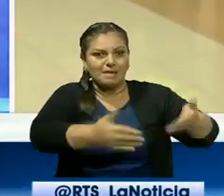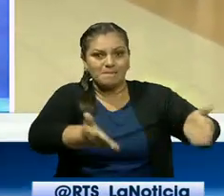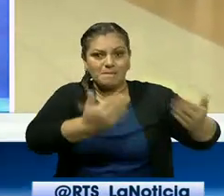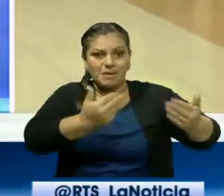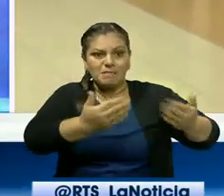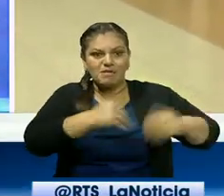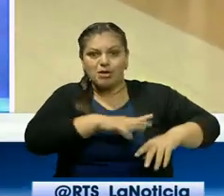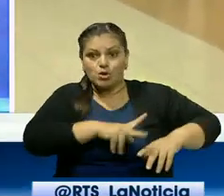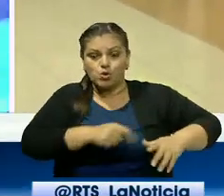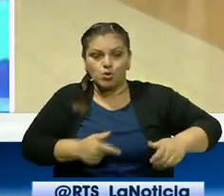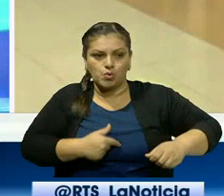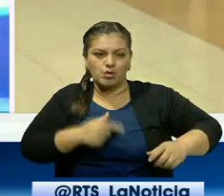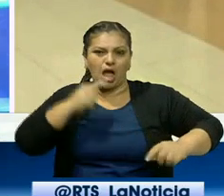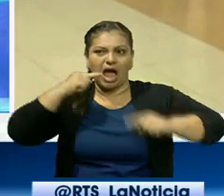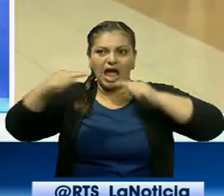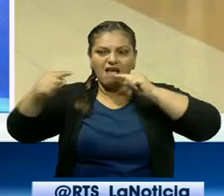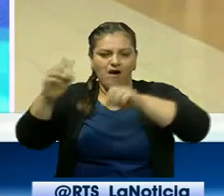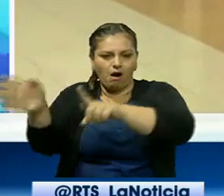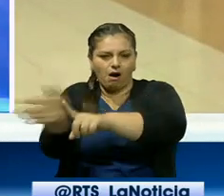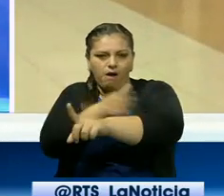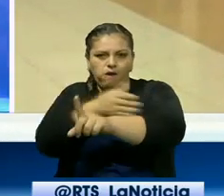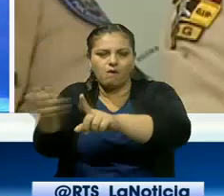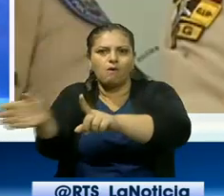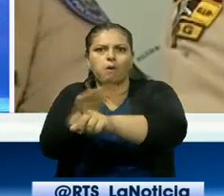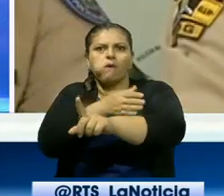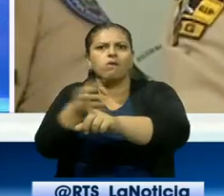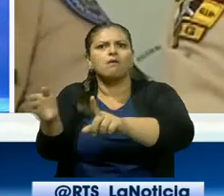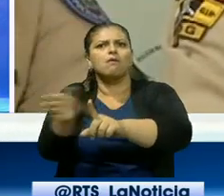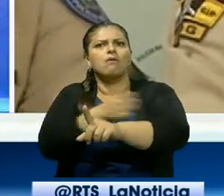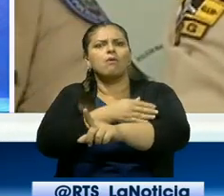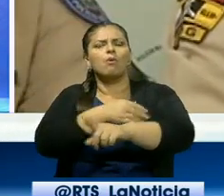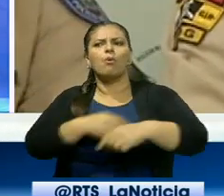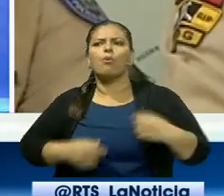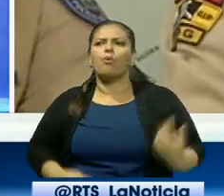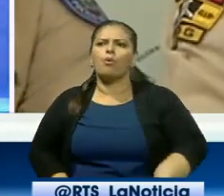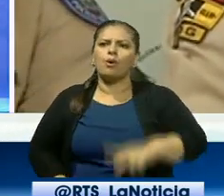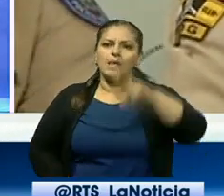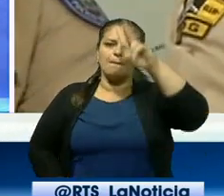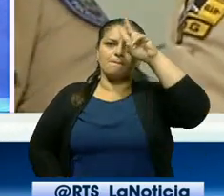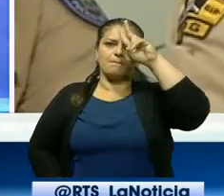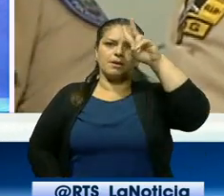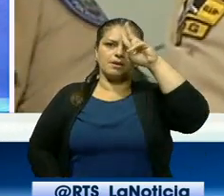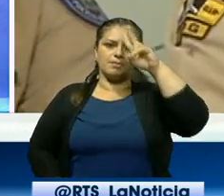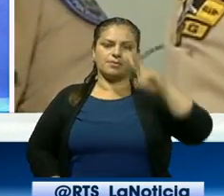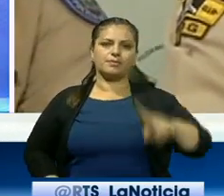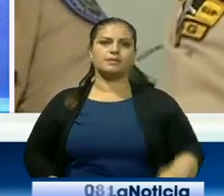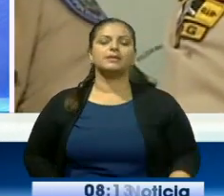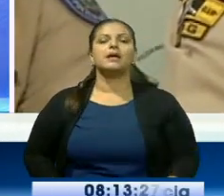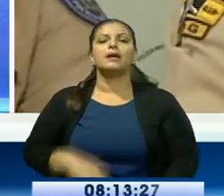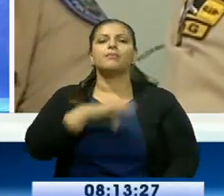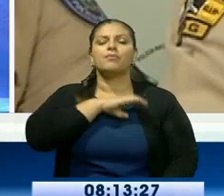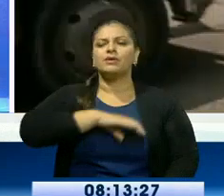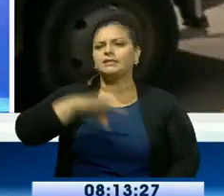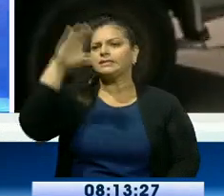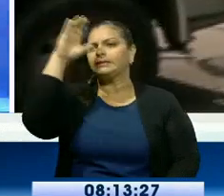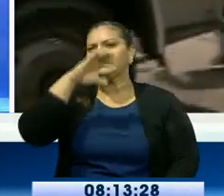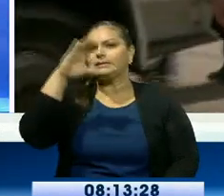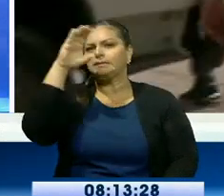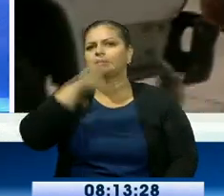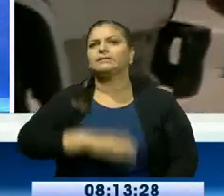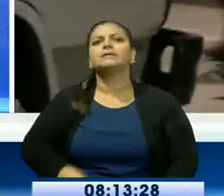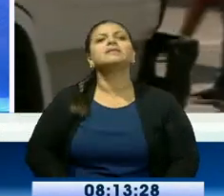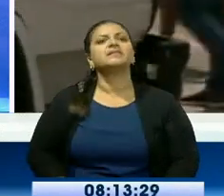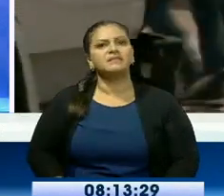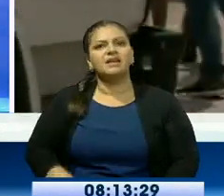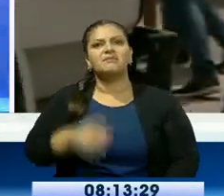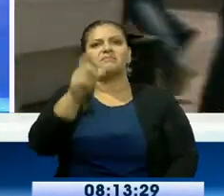manera quedan ya todo especializado, este grupo ya detenido y puesto a órdenes de la autoridad. A las